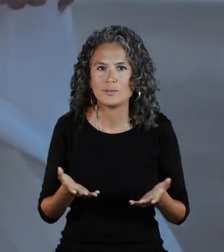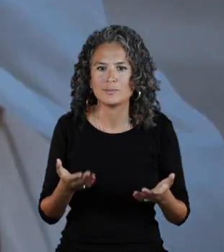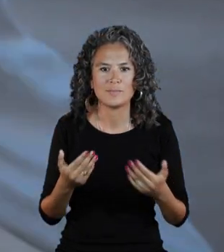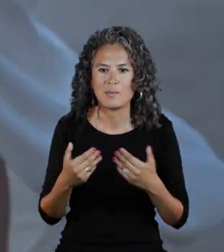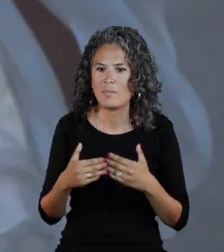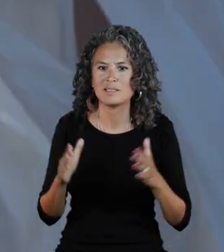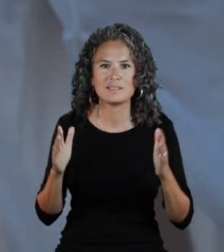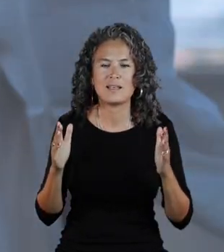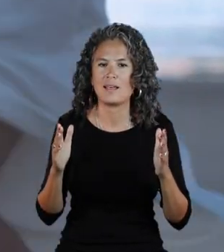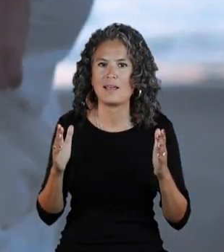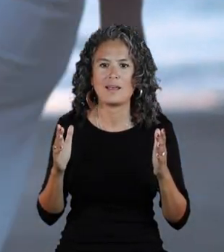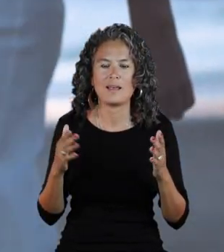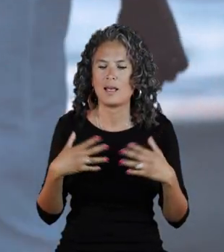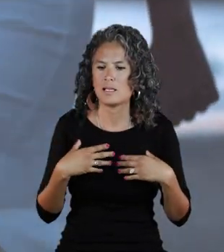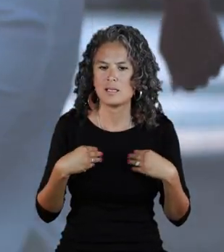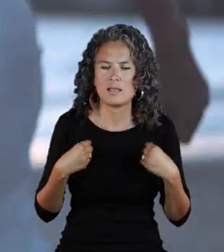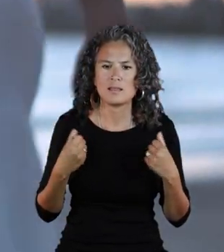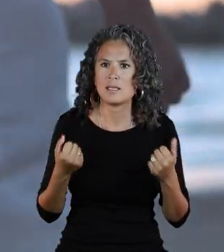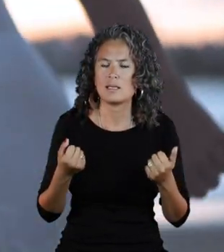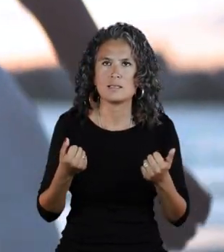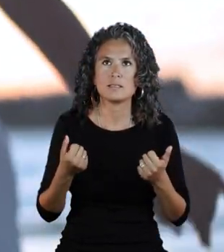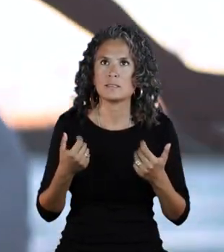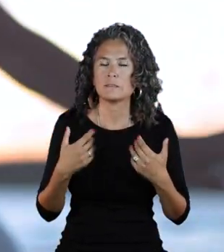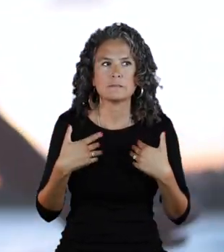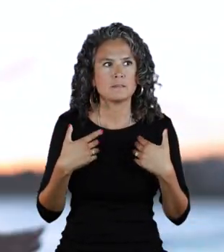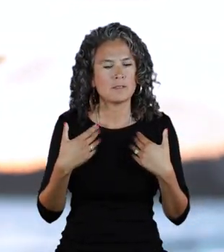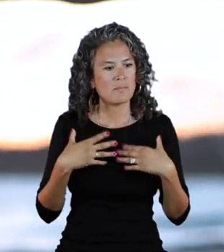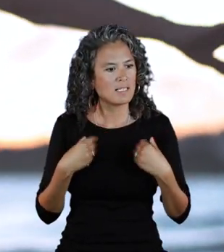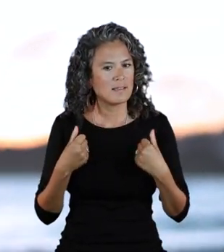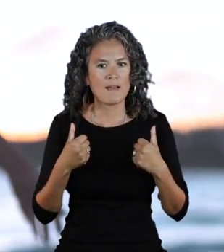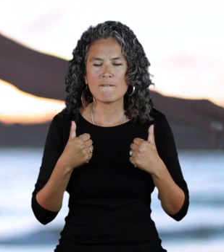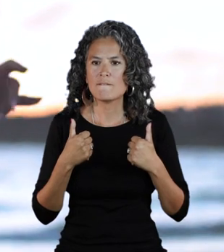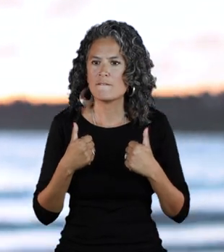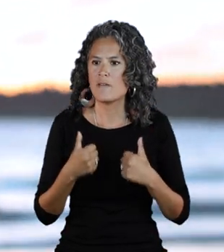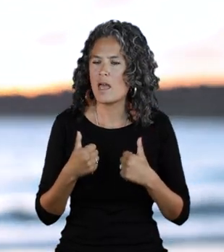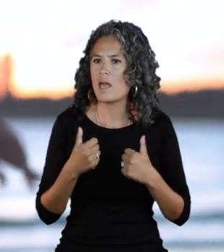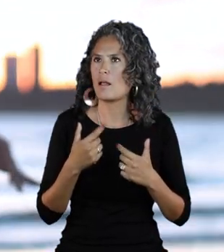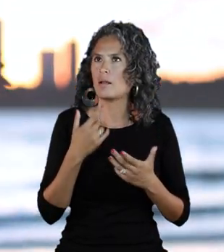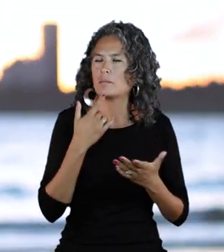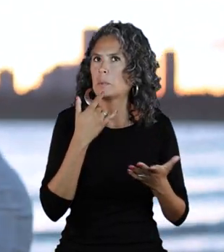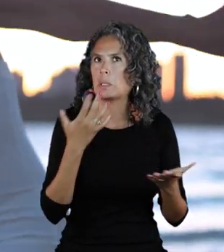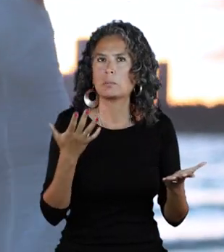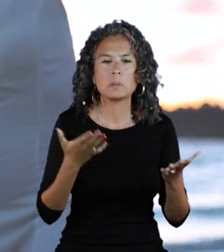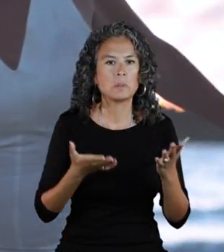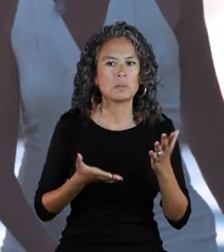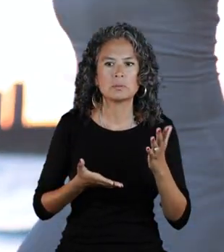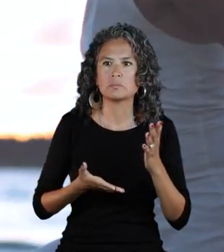Y bueno, empecé a recorrer, empecé a sentir cada vez más que me hacía bien